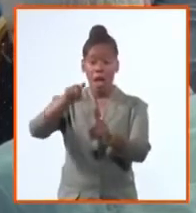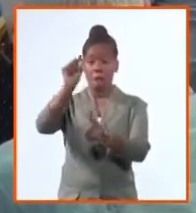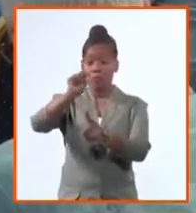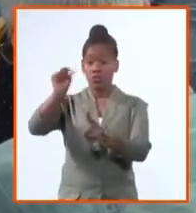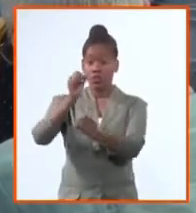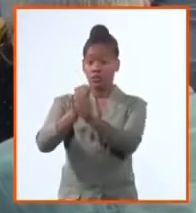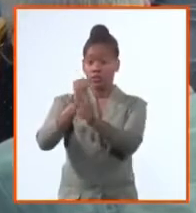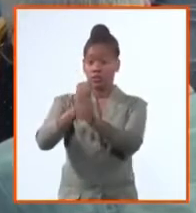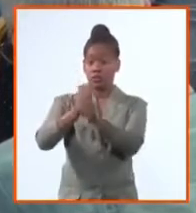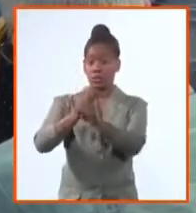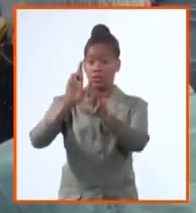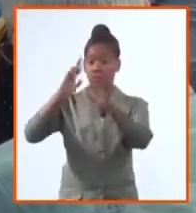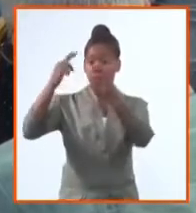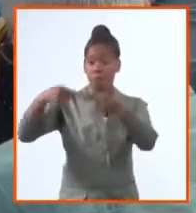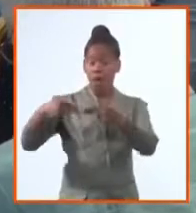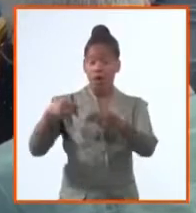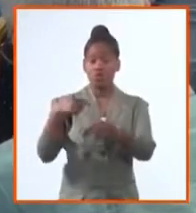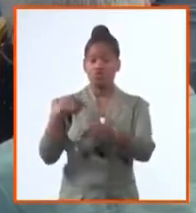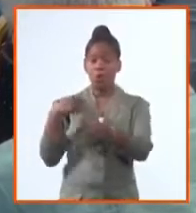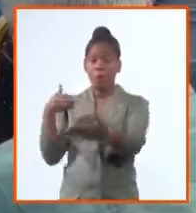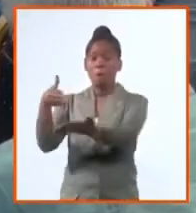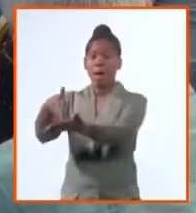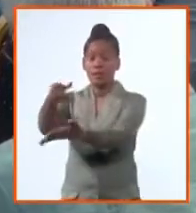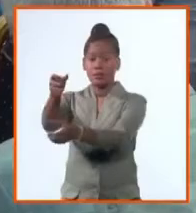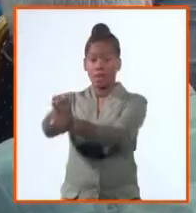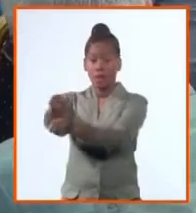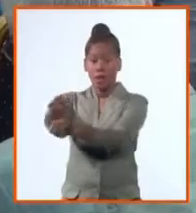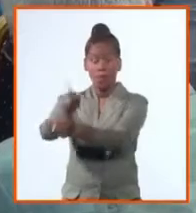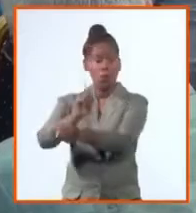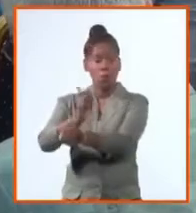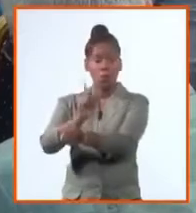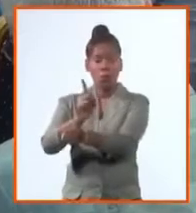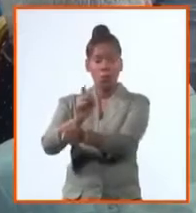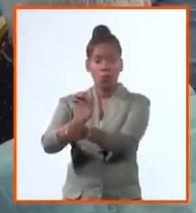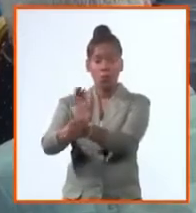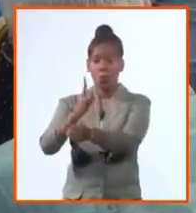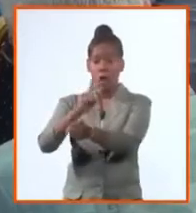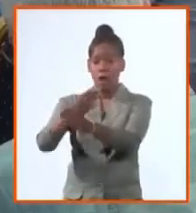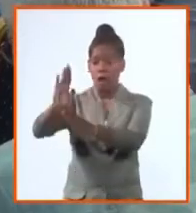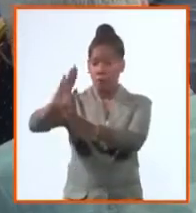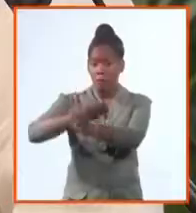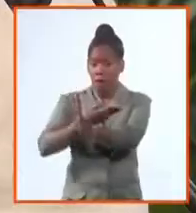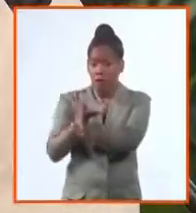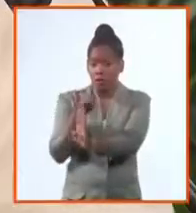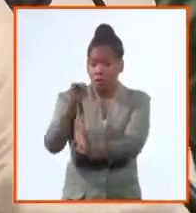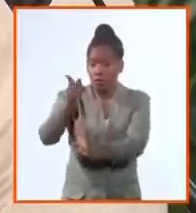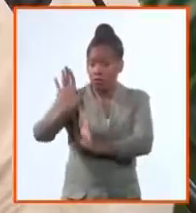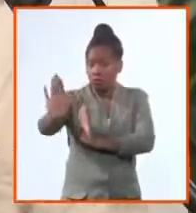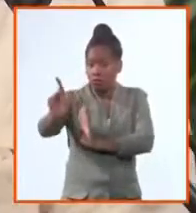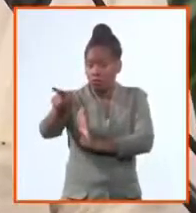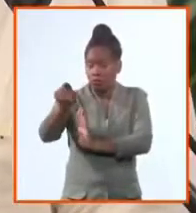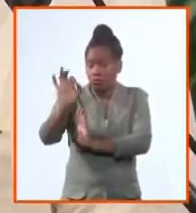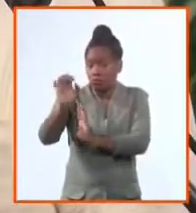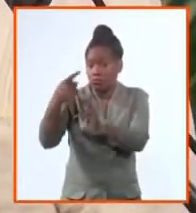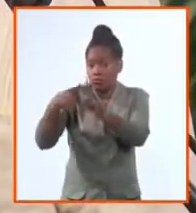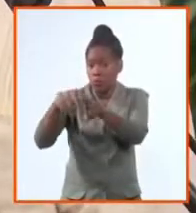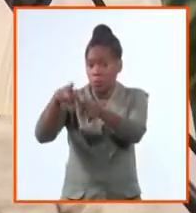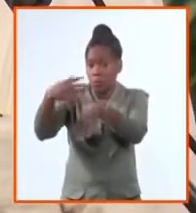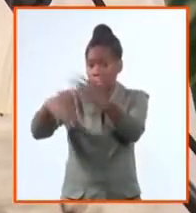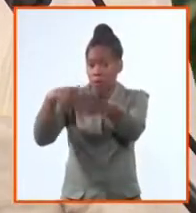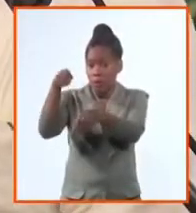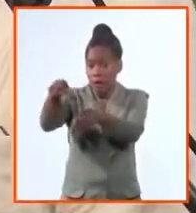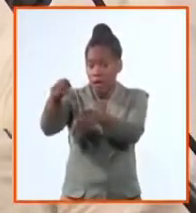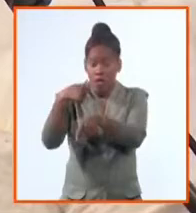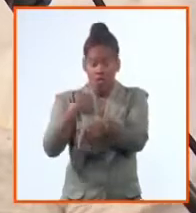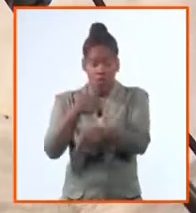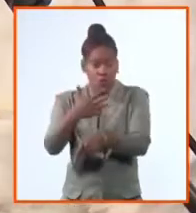los profesores universitarios, ¿no? Porque hay 7.000 categorizados, pero están también los profesores universitarios, le sumamos